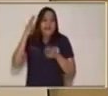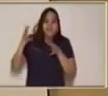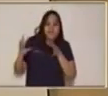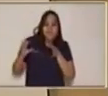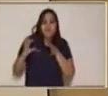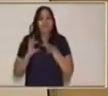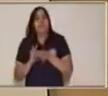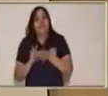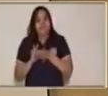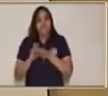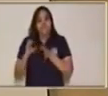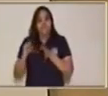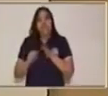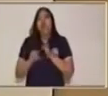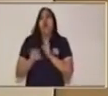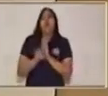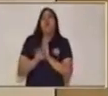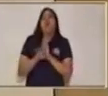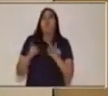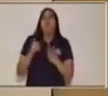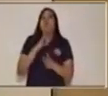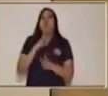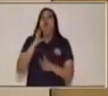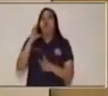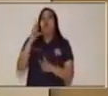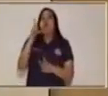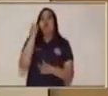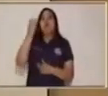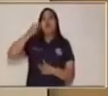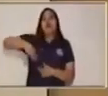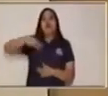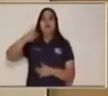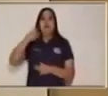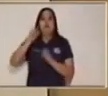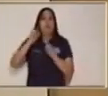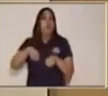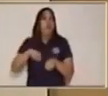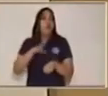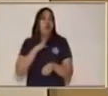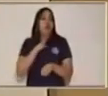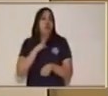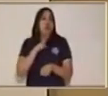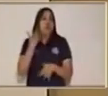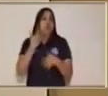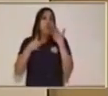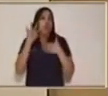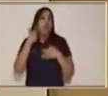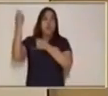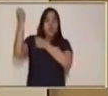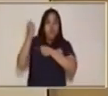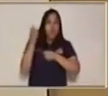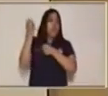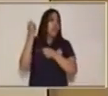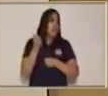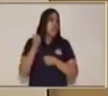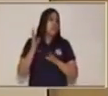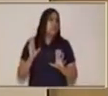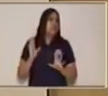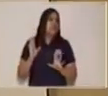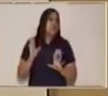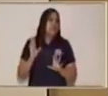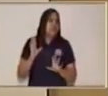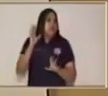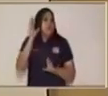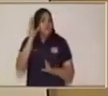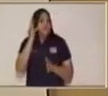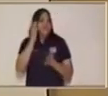hablando. ¿Será que si hablamos del clima, podemos hablar sobre los colores de los barriletes? Creo que